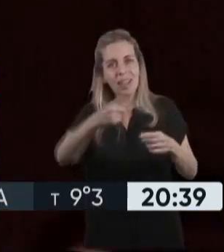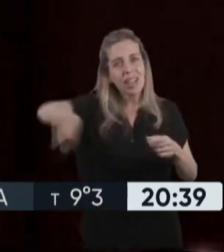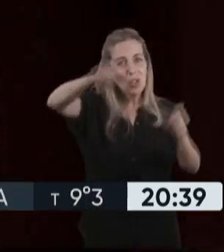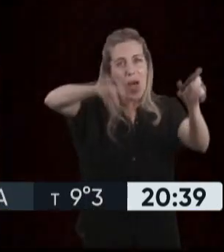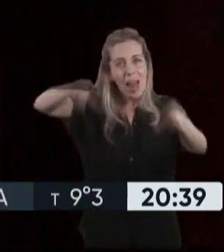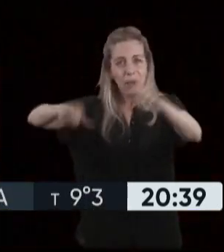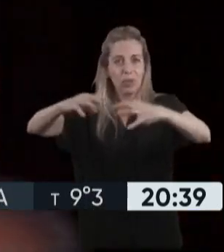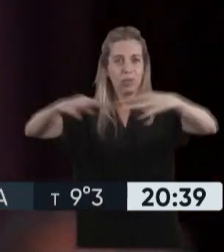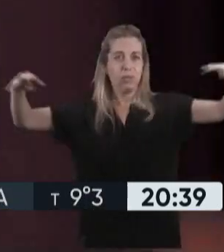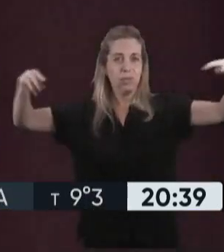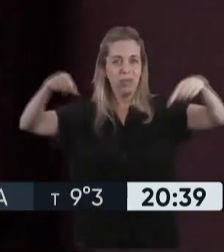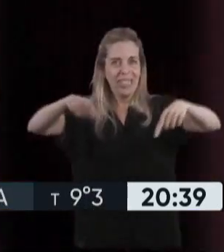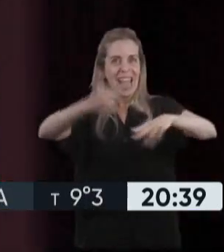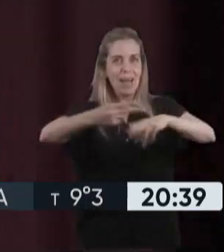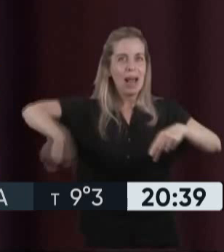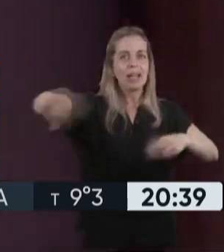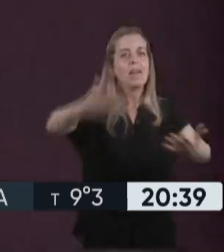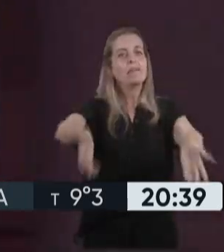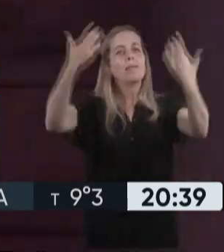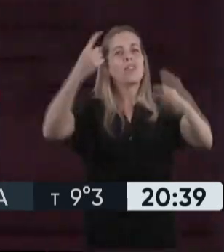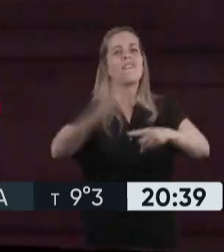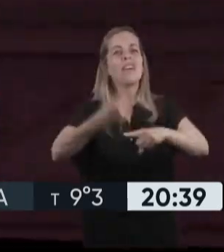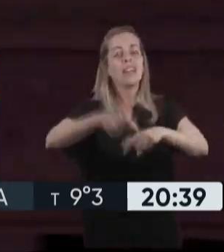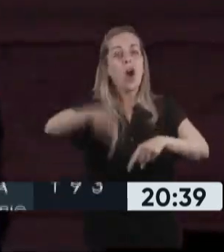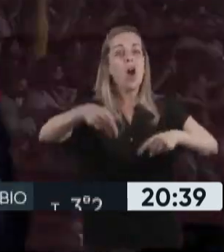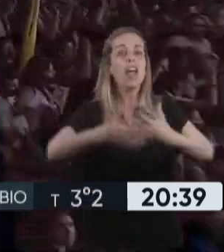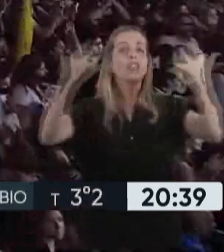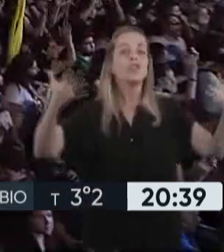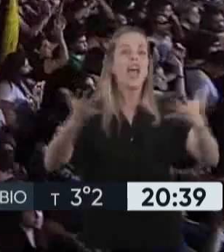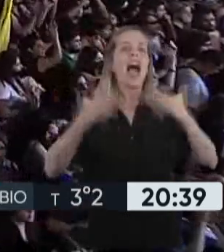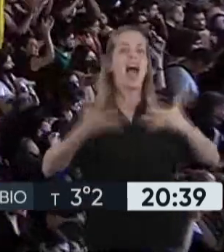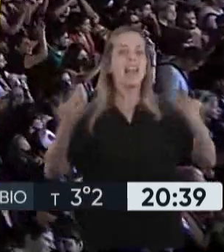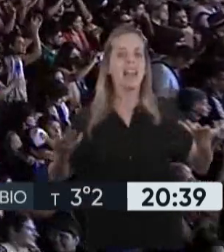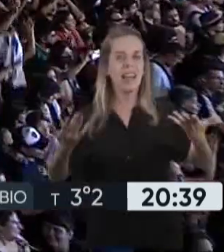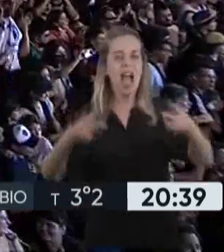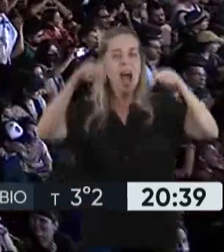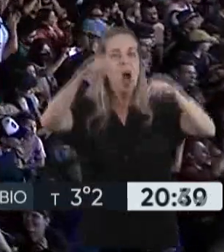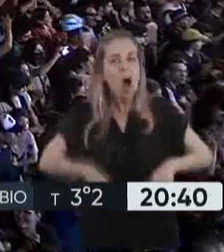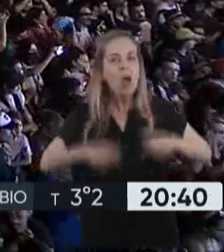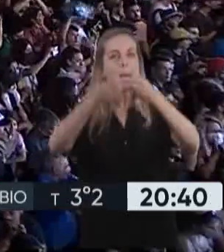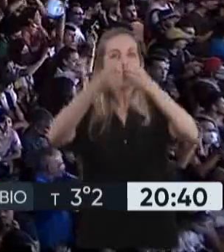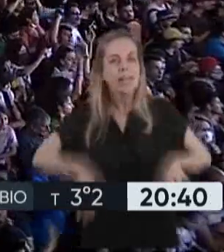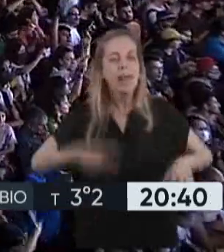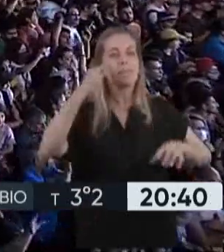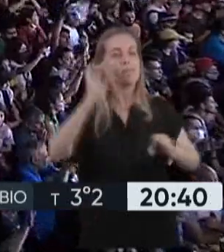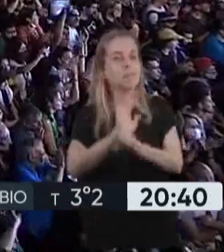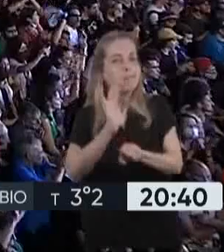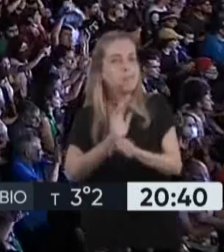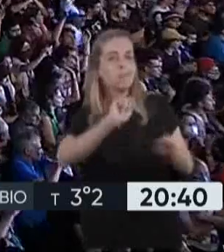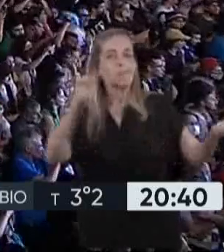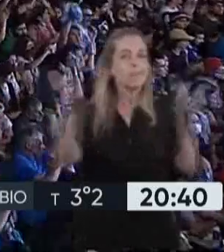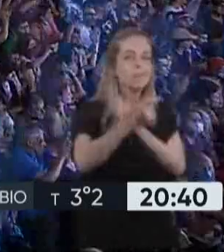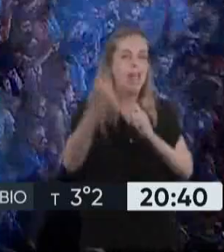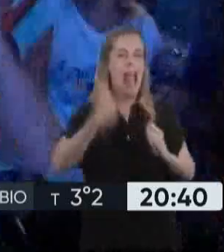esta plaza. ¡Celebremos! Hoy es un día de alegría. Hoy empezamos a construir la Argentina